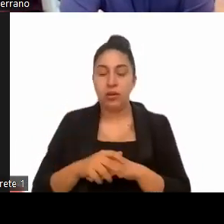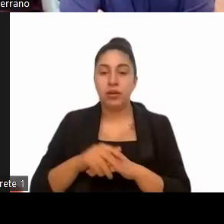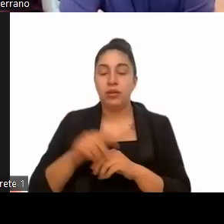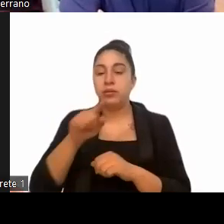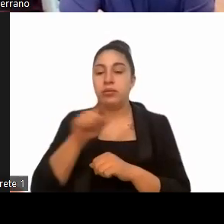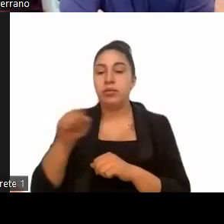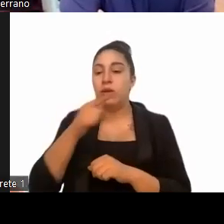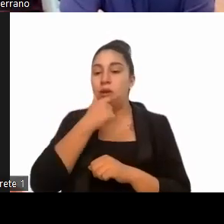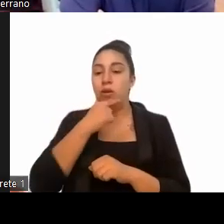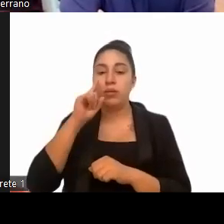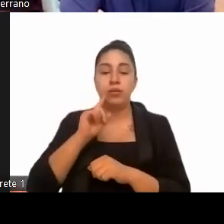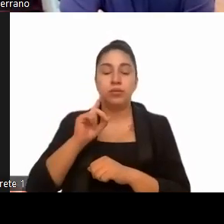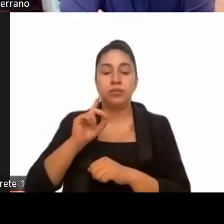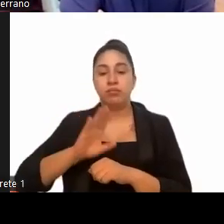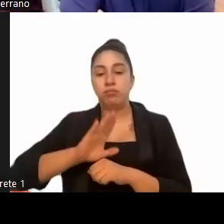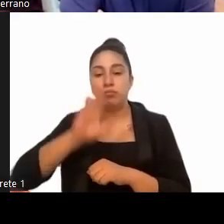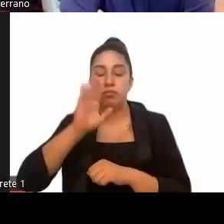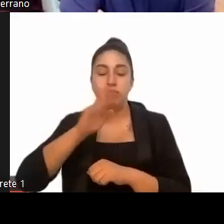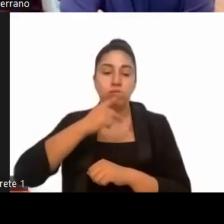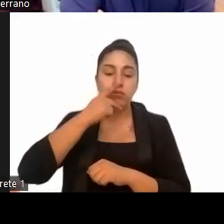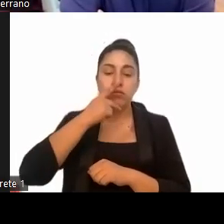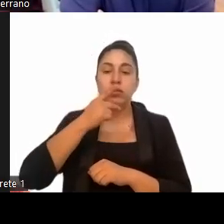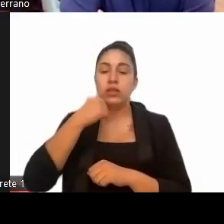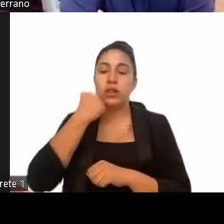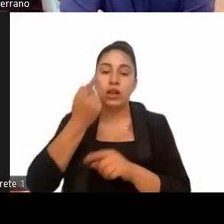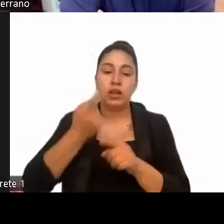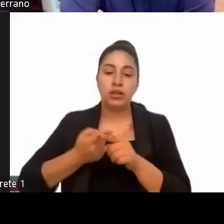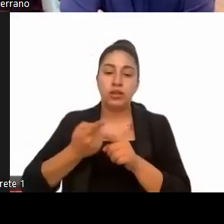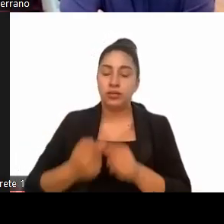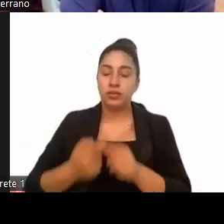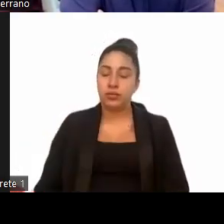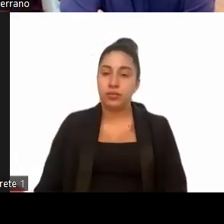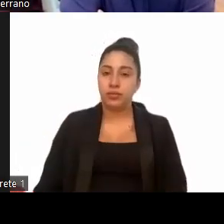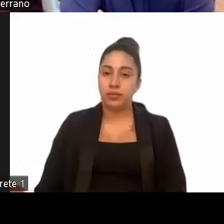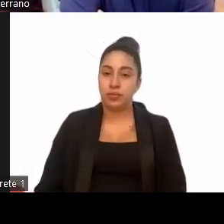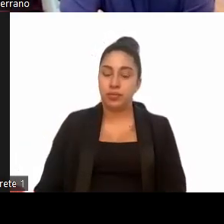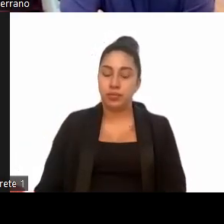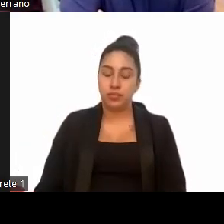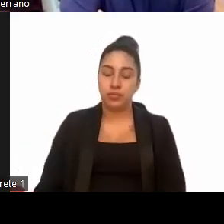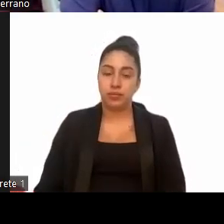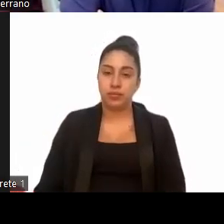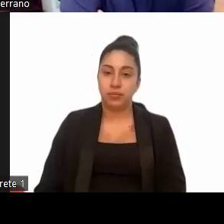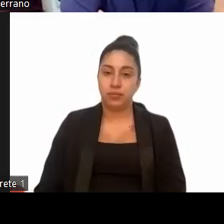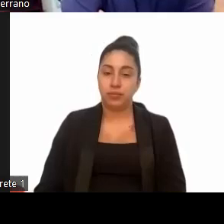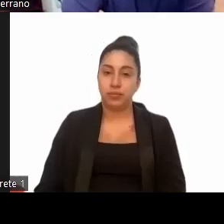persona tiene algún comentario con relación a la orden del día de la presente sesión?